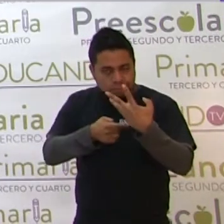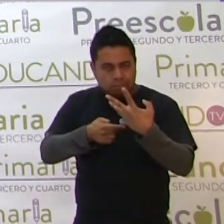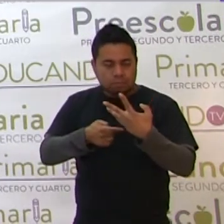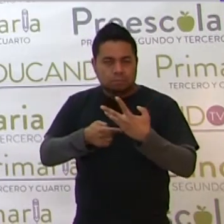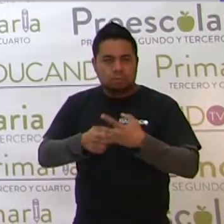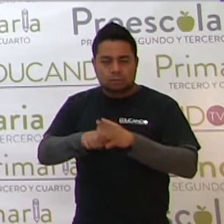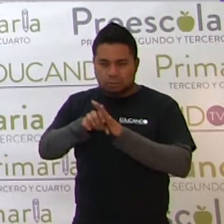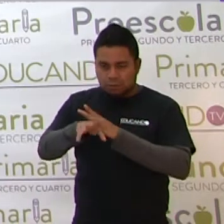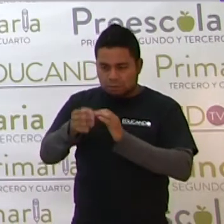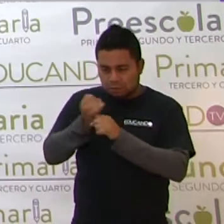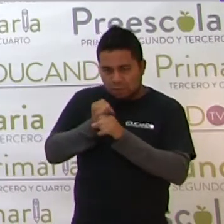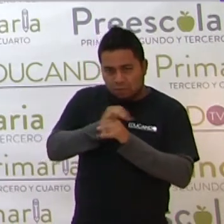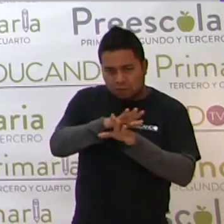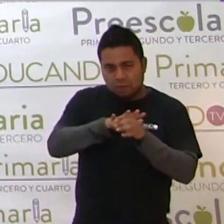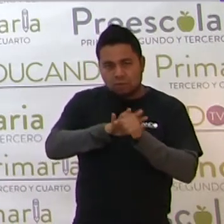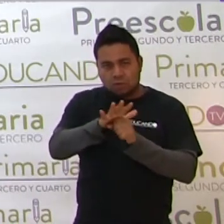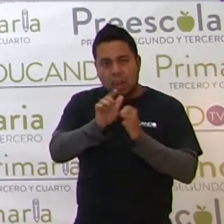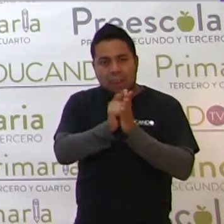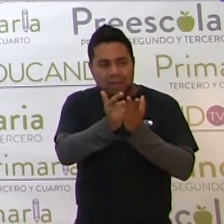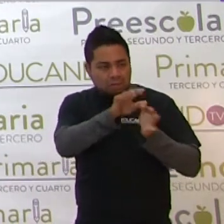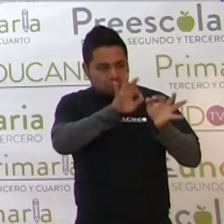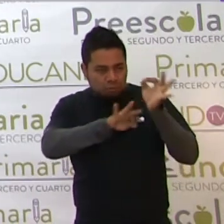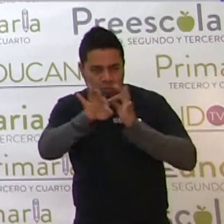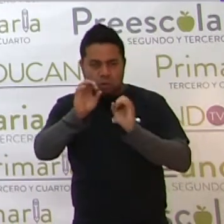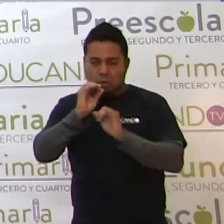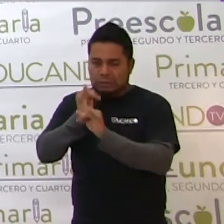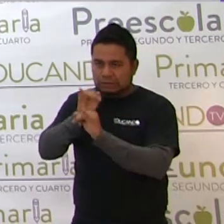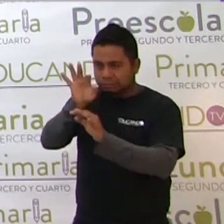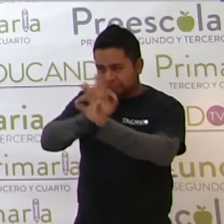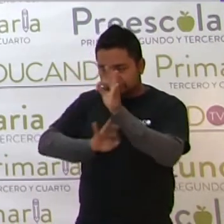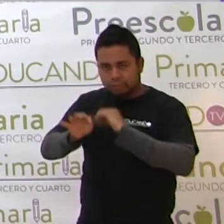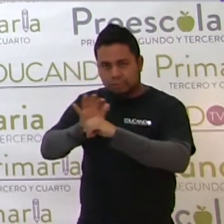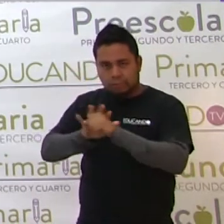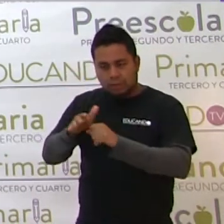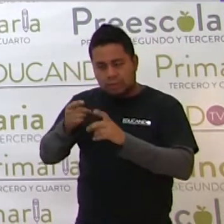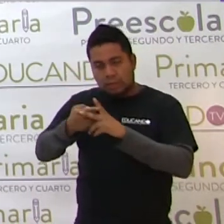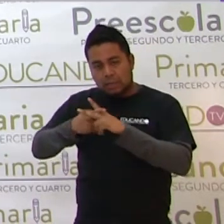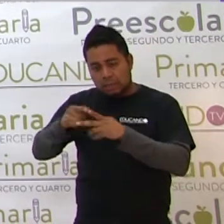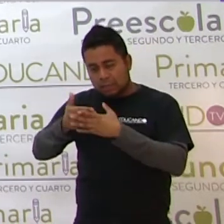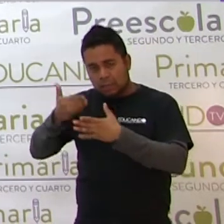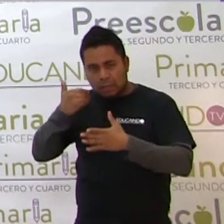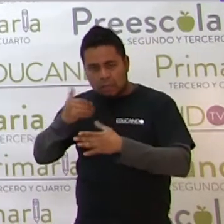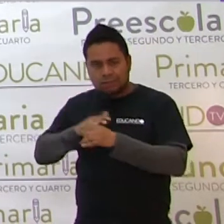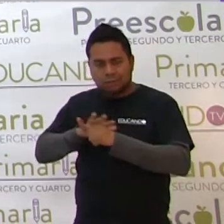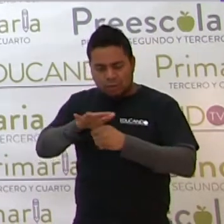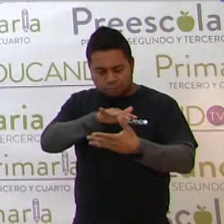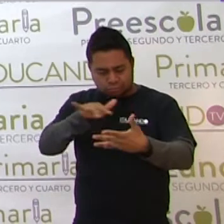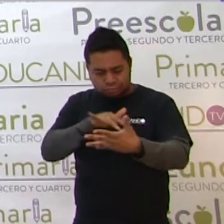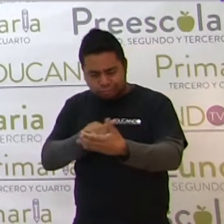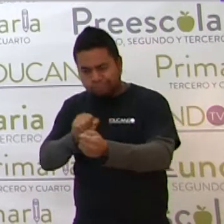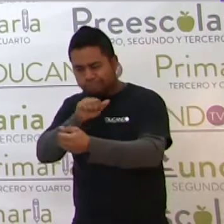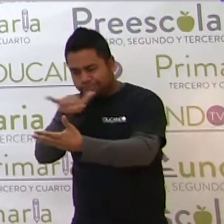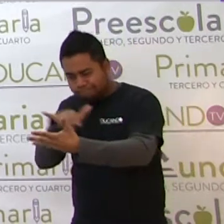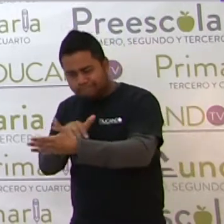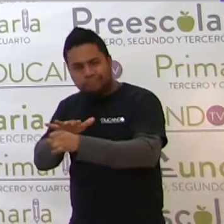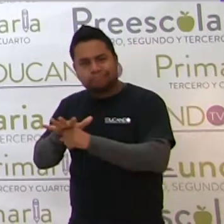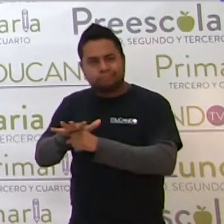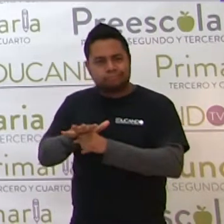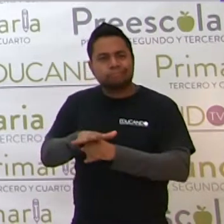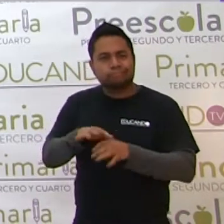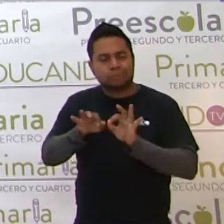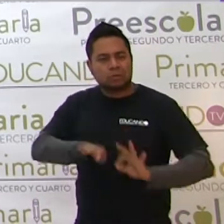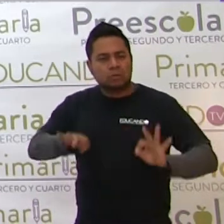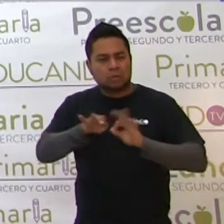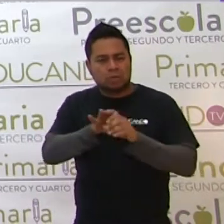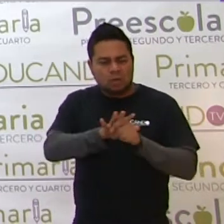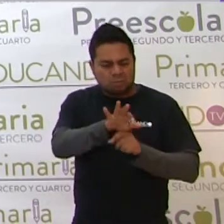las fuentes de información que tomaron a partir de un trabajo de valoración en donde seleccionan